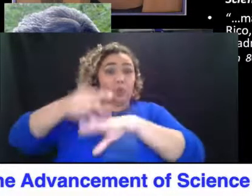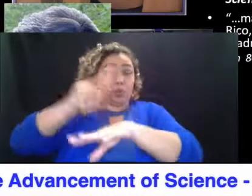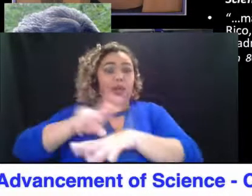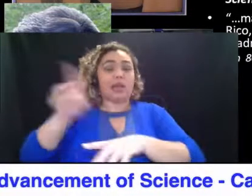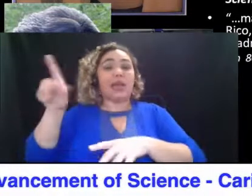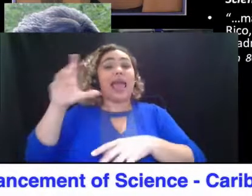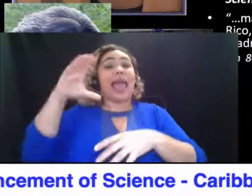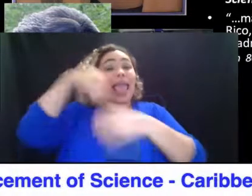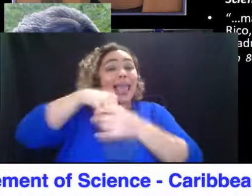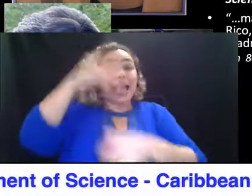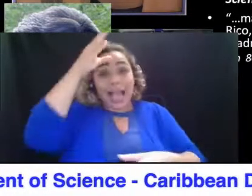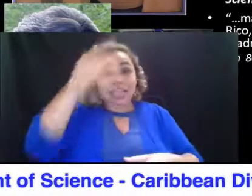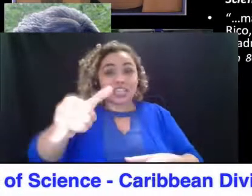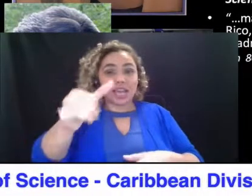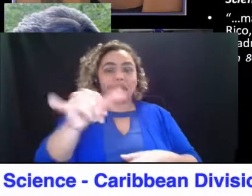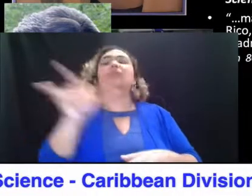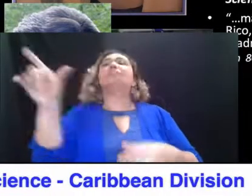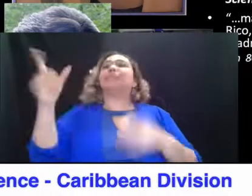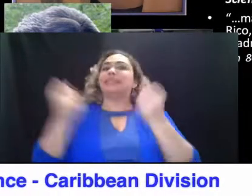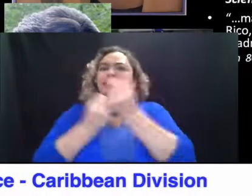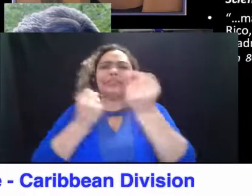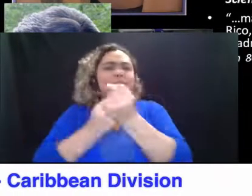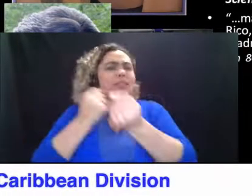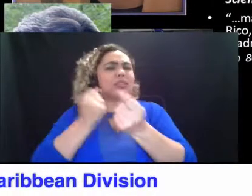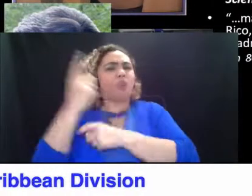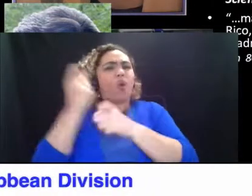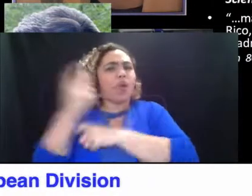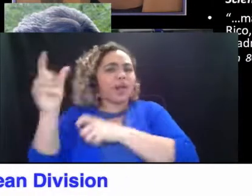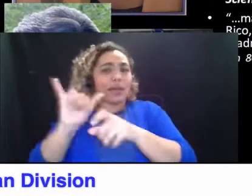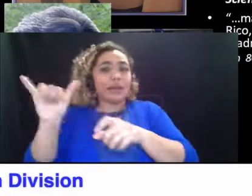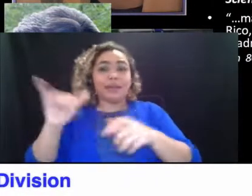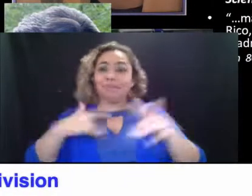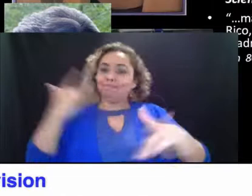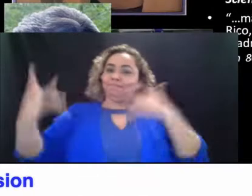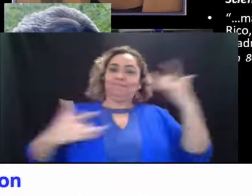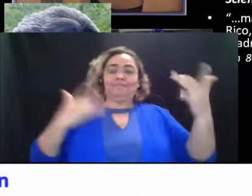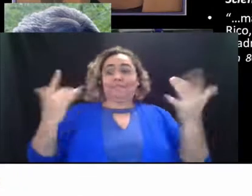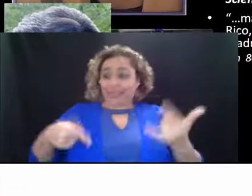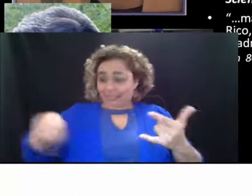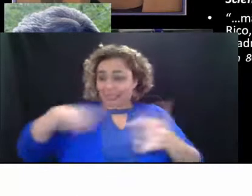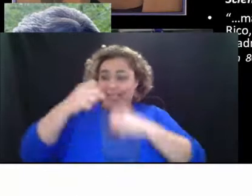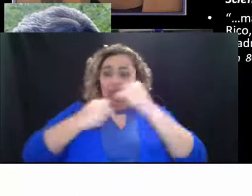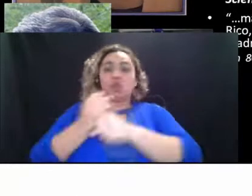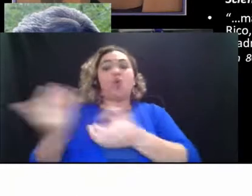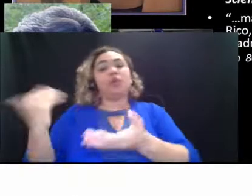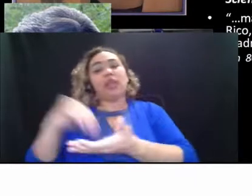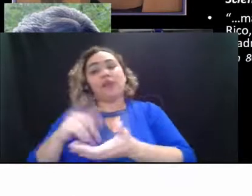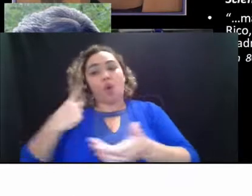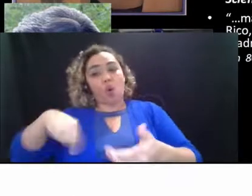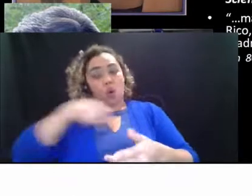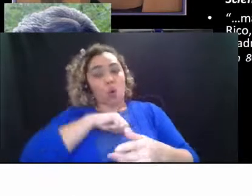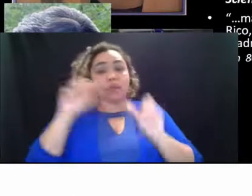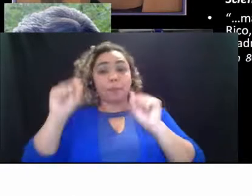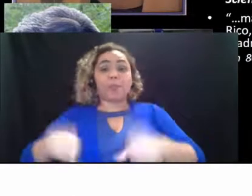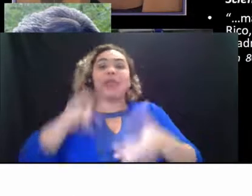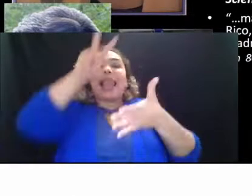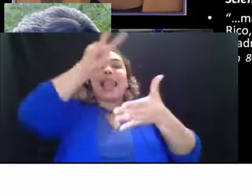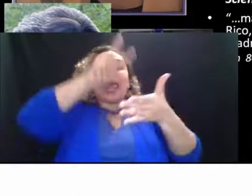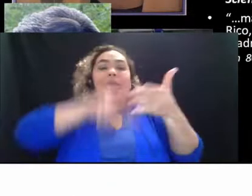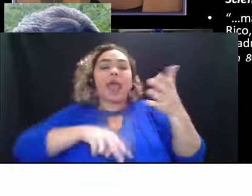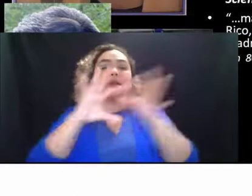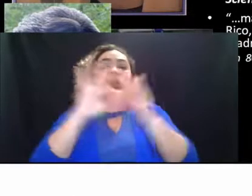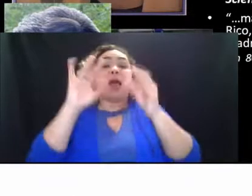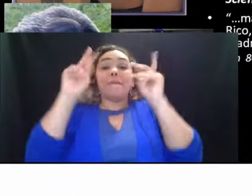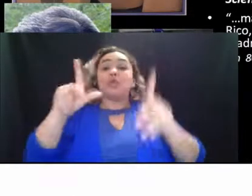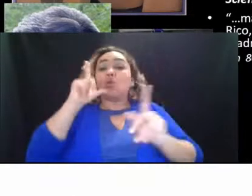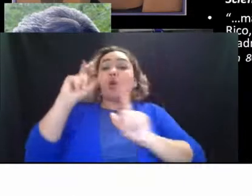Calley, que también nos apoya todos los años y nos entusiasma que este año pueda estar con nosotros y que pueda ver la semblanza de la ganadora de este